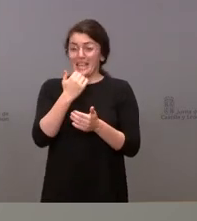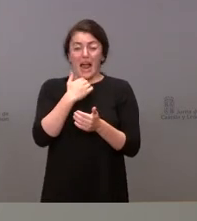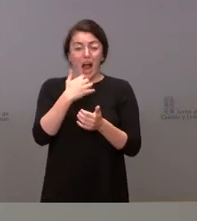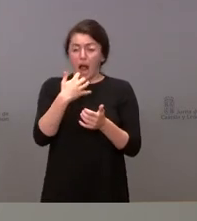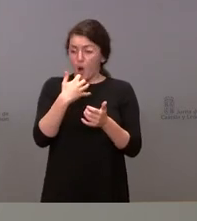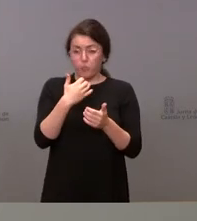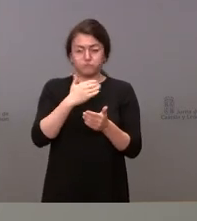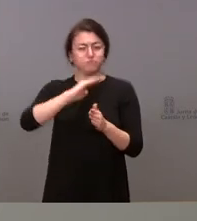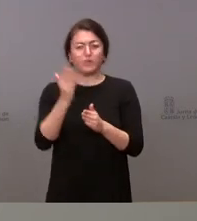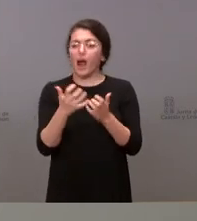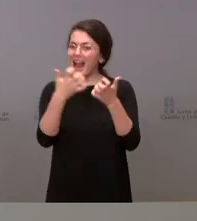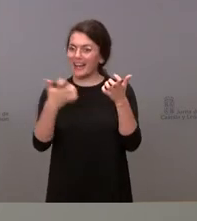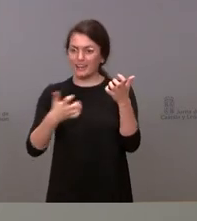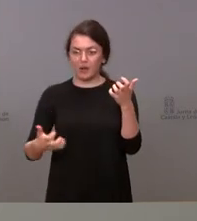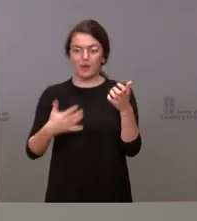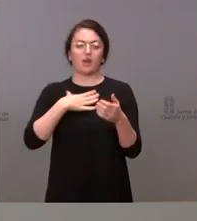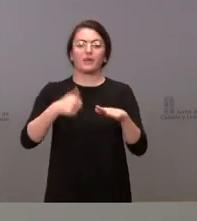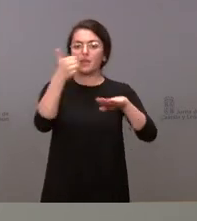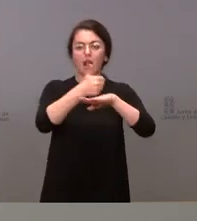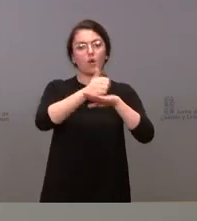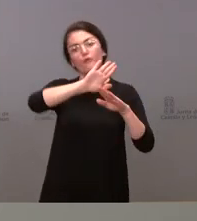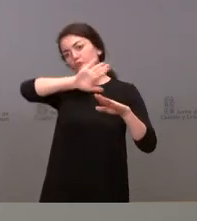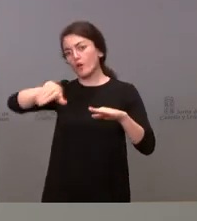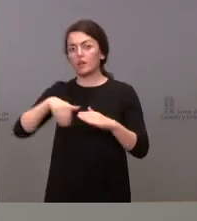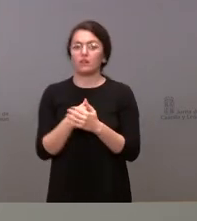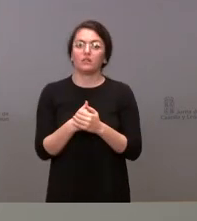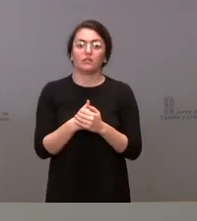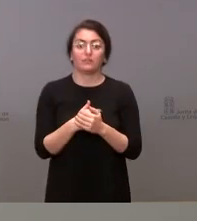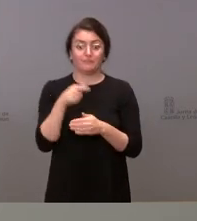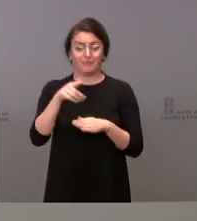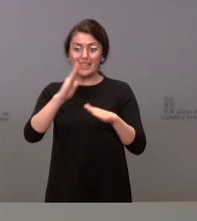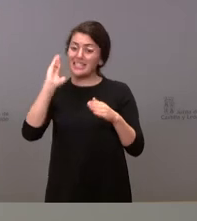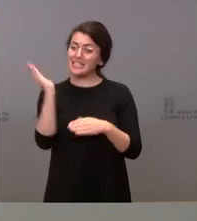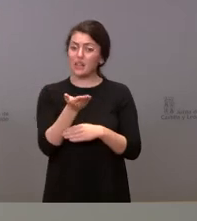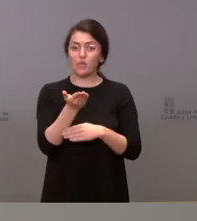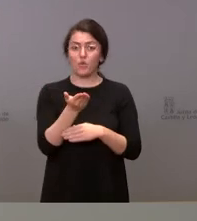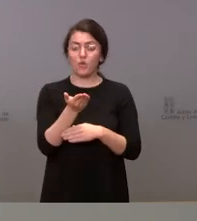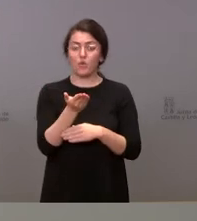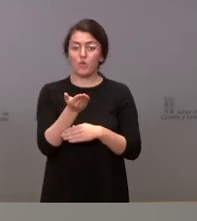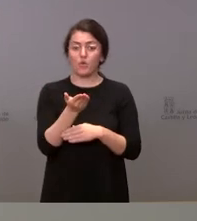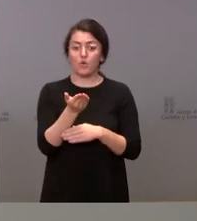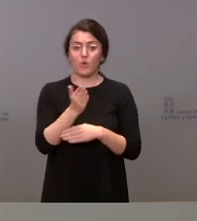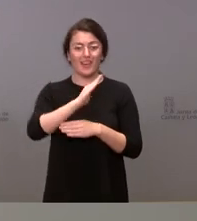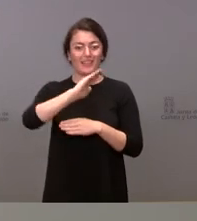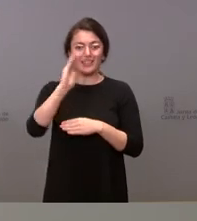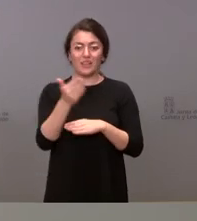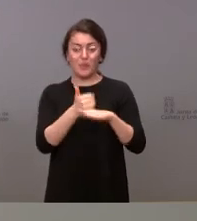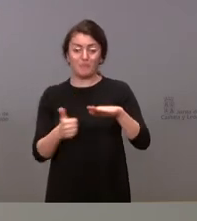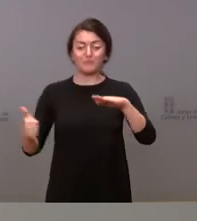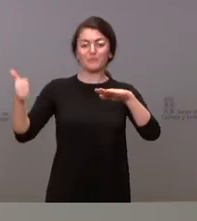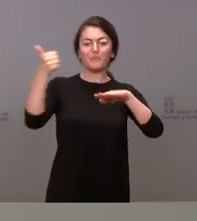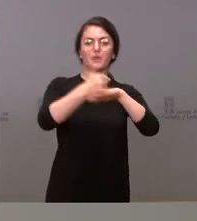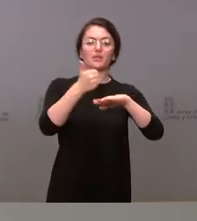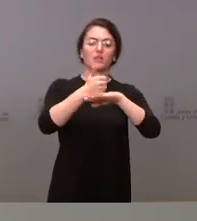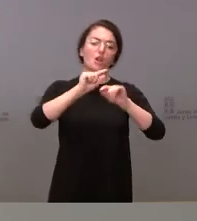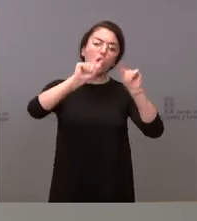incluso la destitución del cargo, sanción que no podría alcanzar en su caso a los representantes locales en la